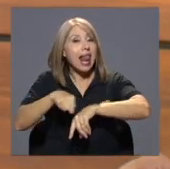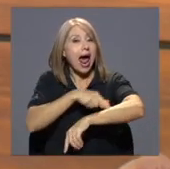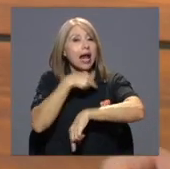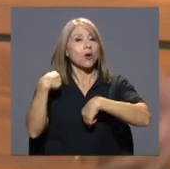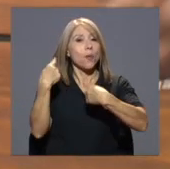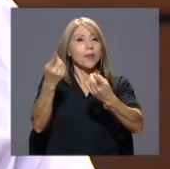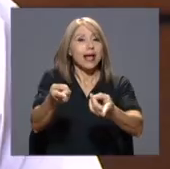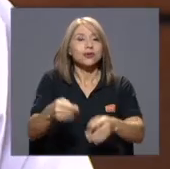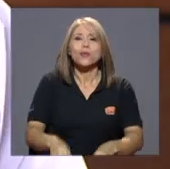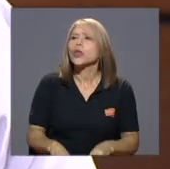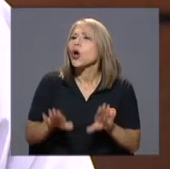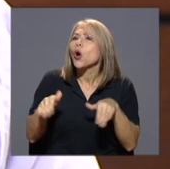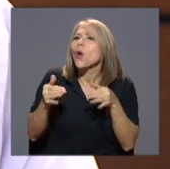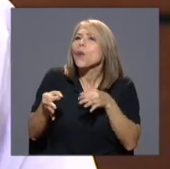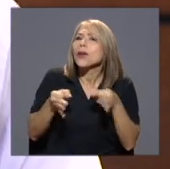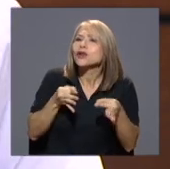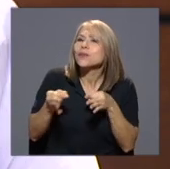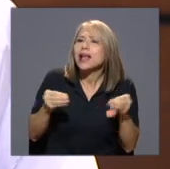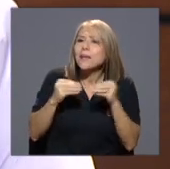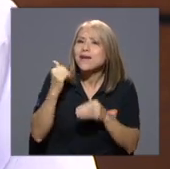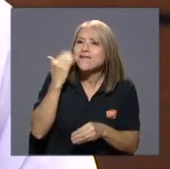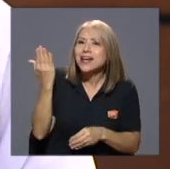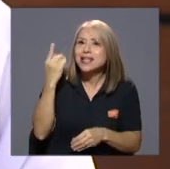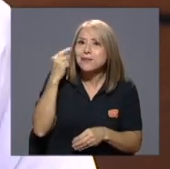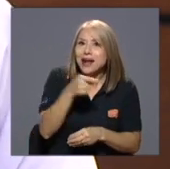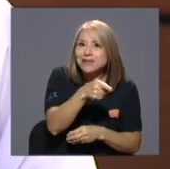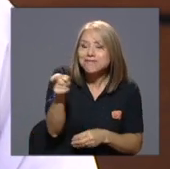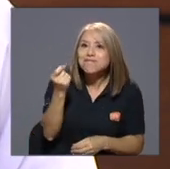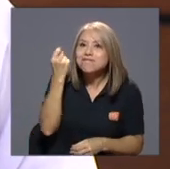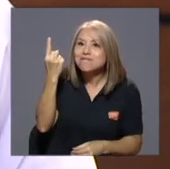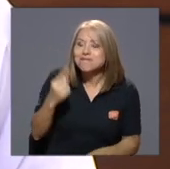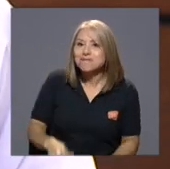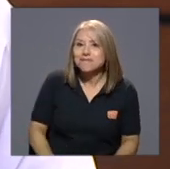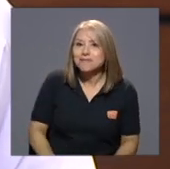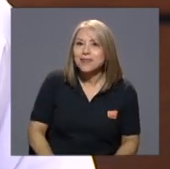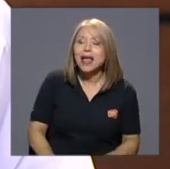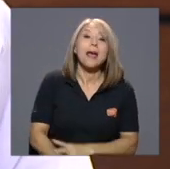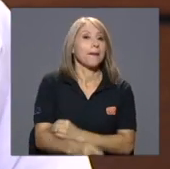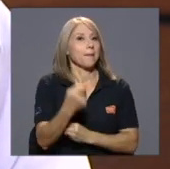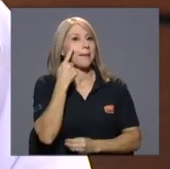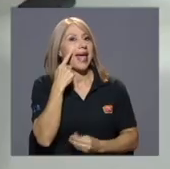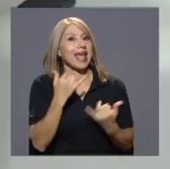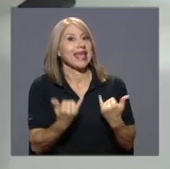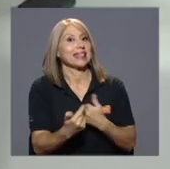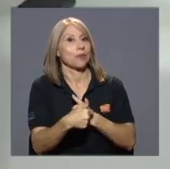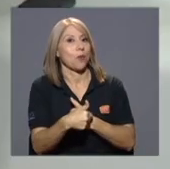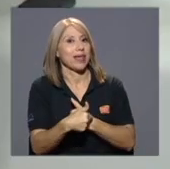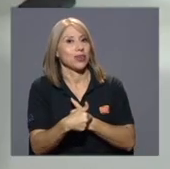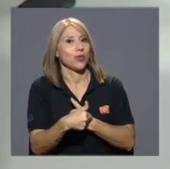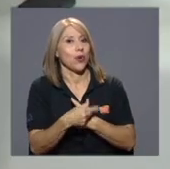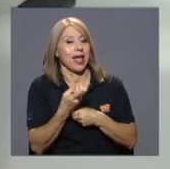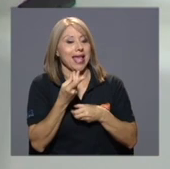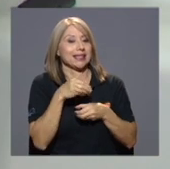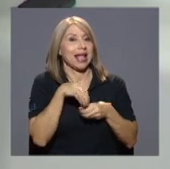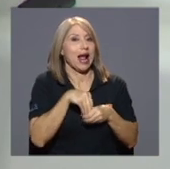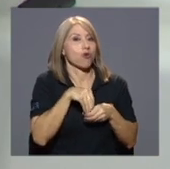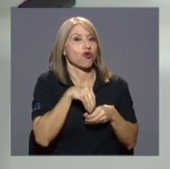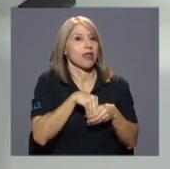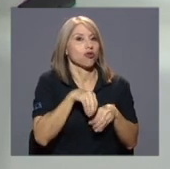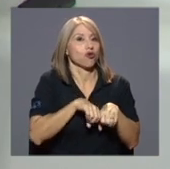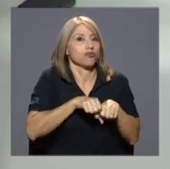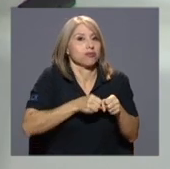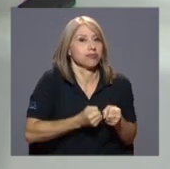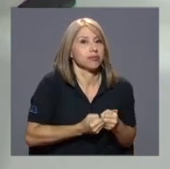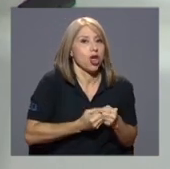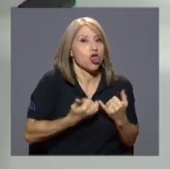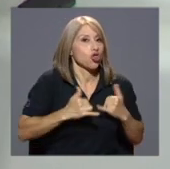economista, a la hora de poder comprenderlo, sí, sobre todo nuestra ciudadanía. En este momento están ahorrando, todavía no están gastando, porque es el Magisterio